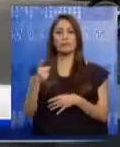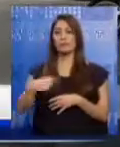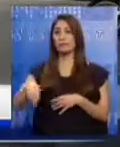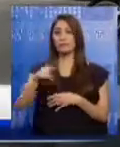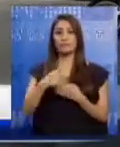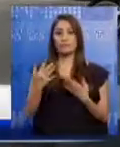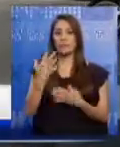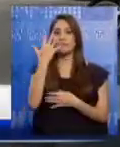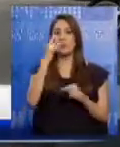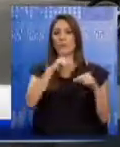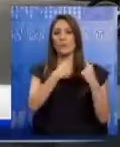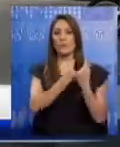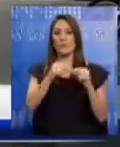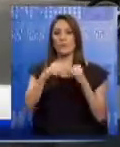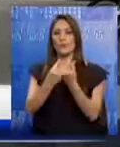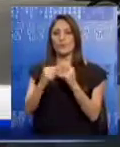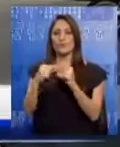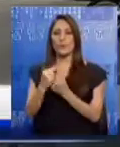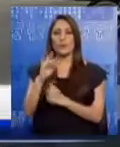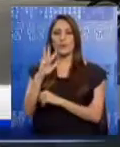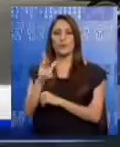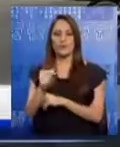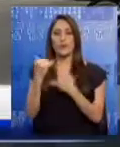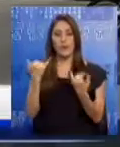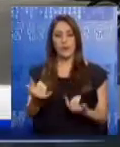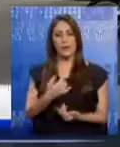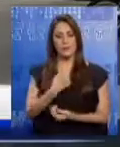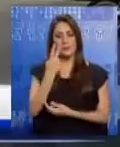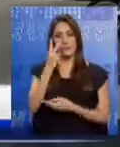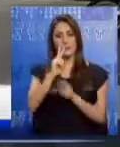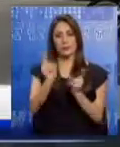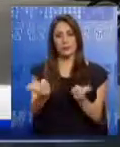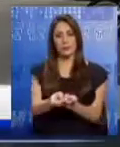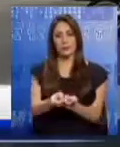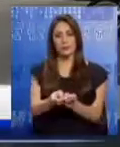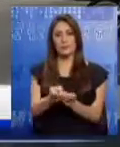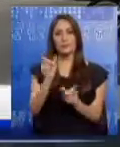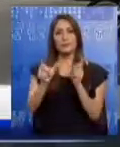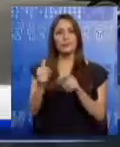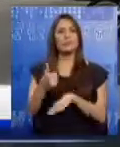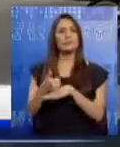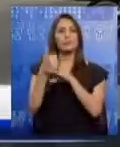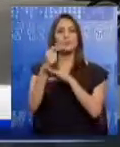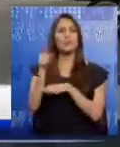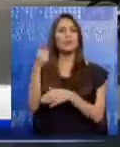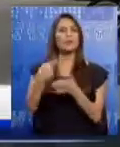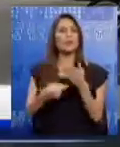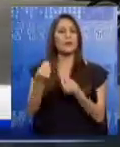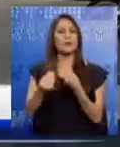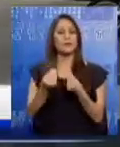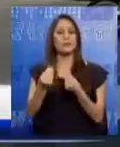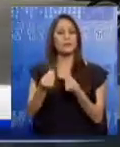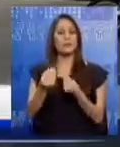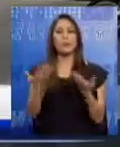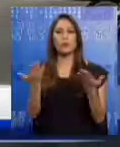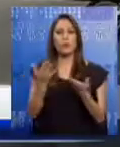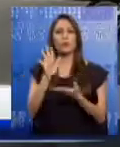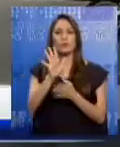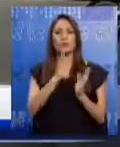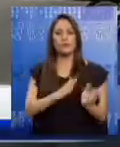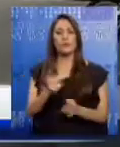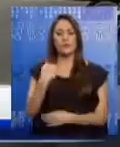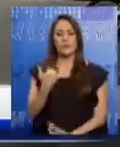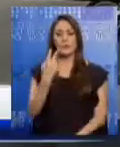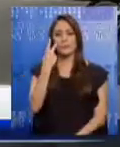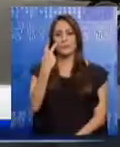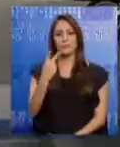5 bandas delictivas. En el siguiente reportaje, las autoridades mencionan a qué se dedicaban y en qué zonas operaban.